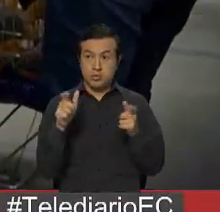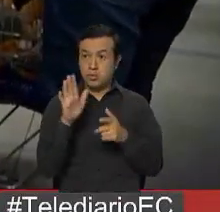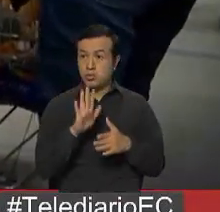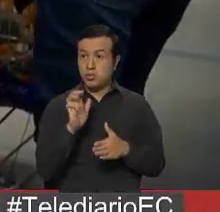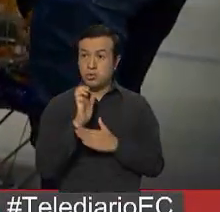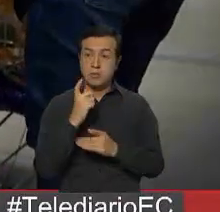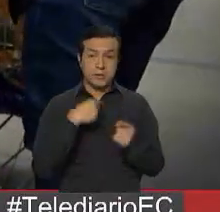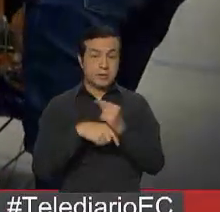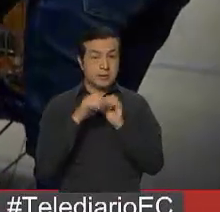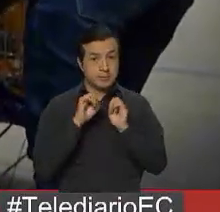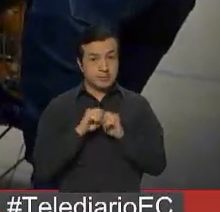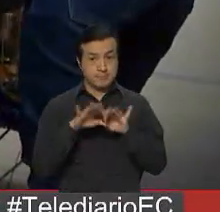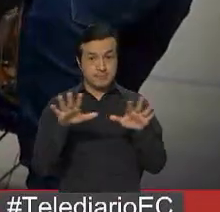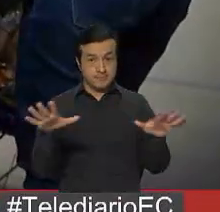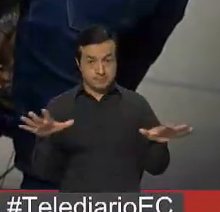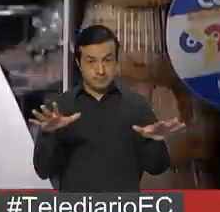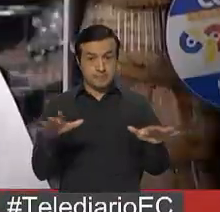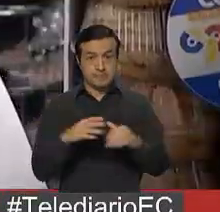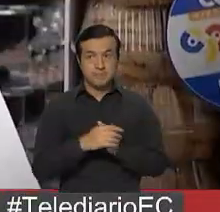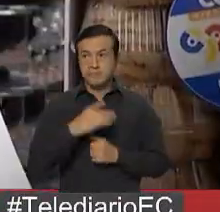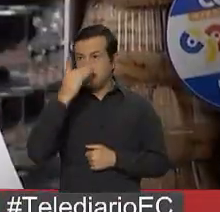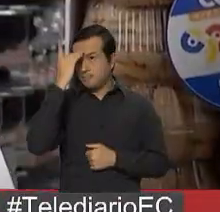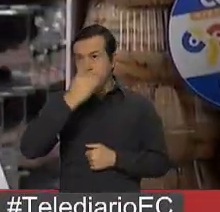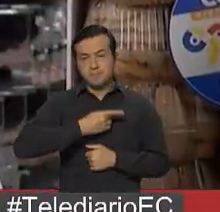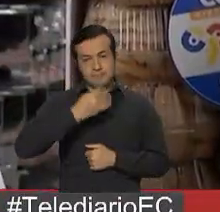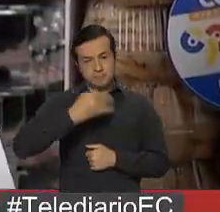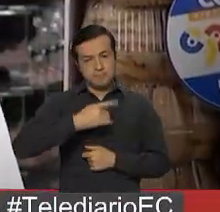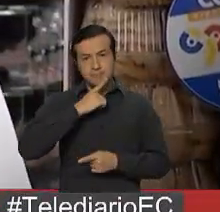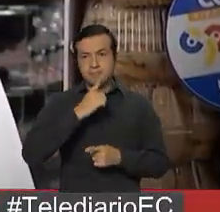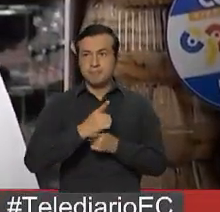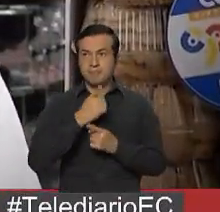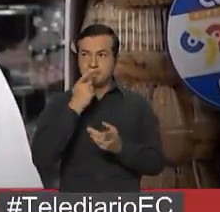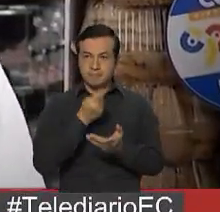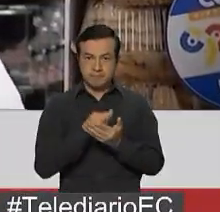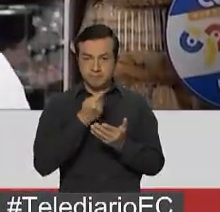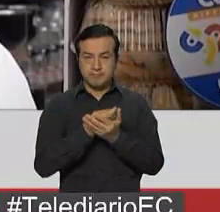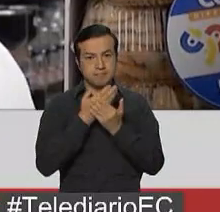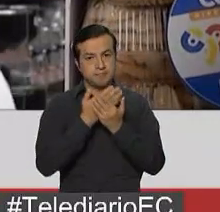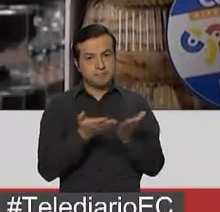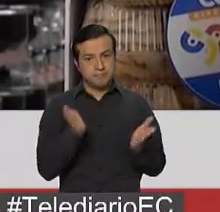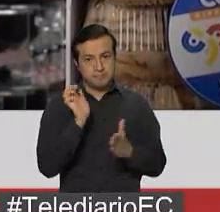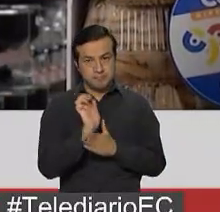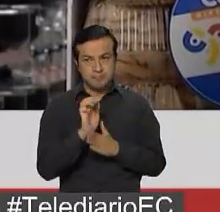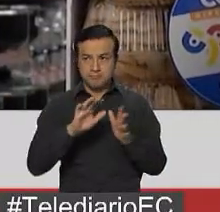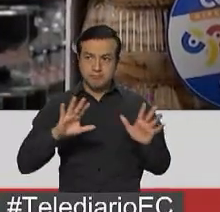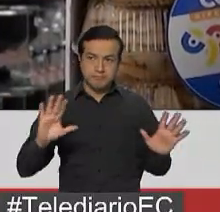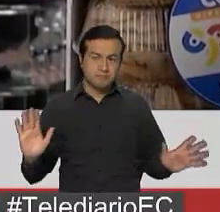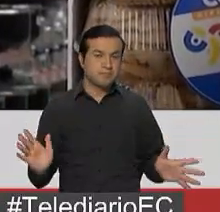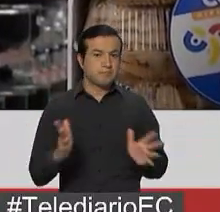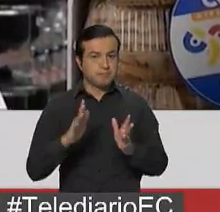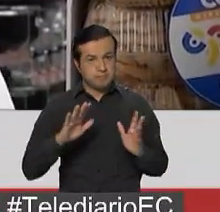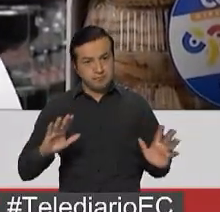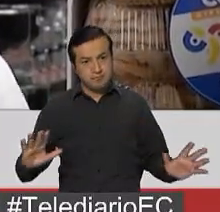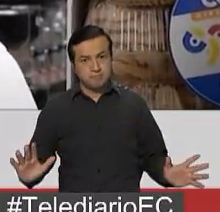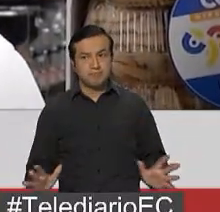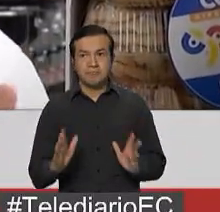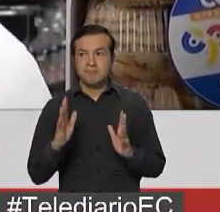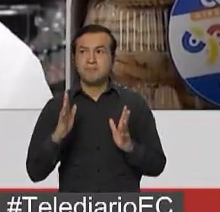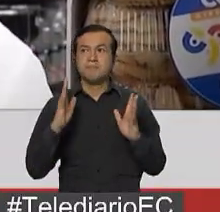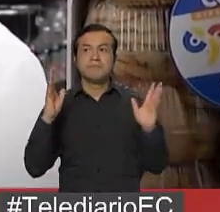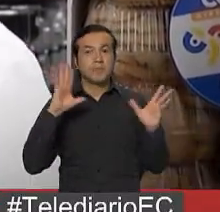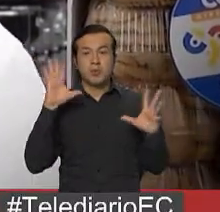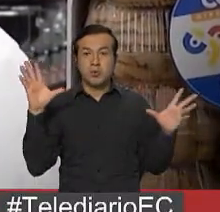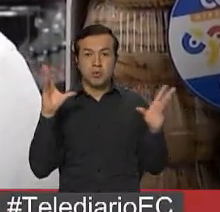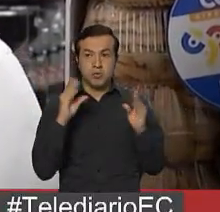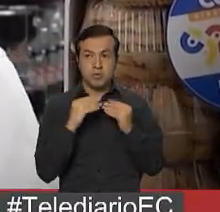nacional estamos decidido a que se consuman productos nacionales a impulsar los artesanos las pymes las